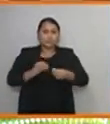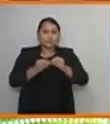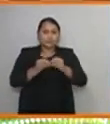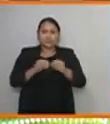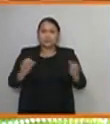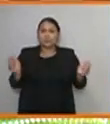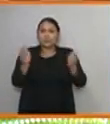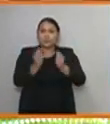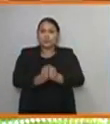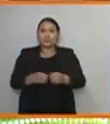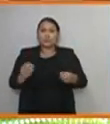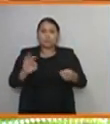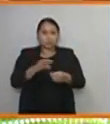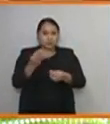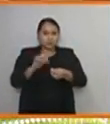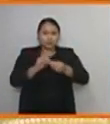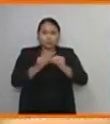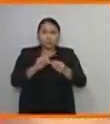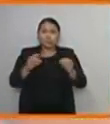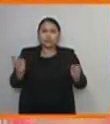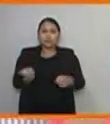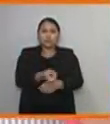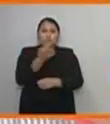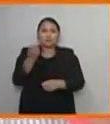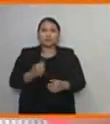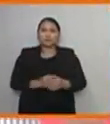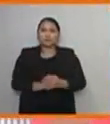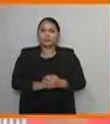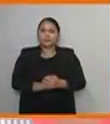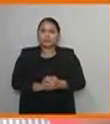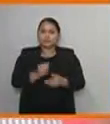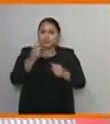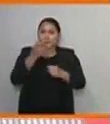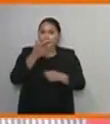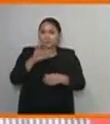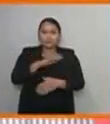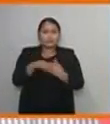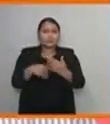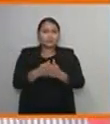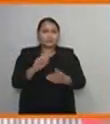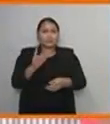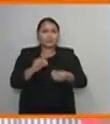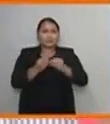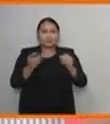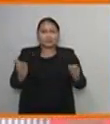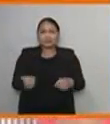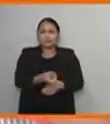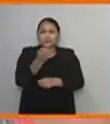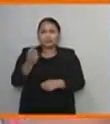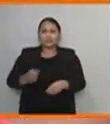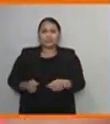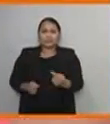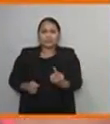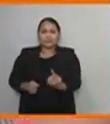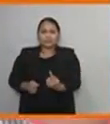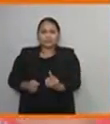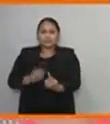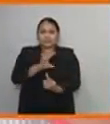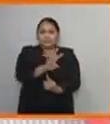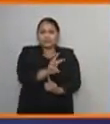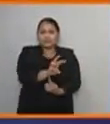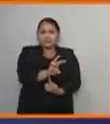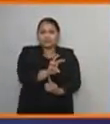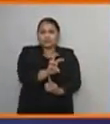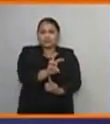y juntos formaremos el número afortunado. Así que muchísima suerte, primer dígito. Y este es el 6,